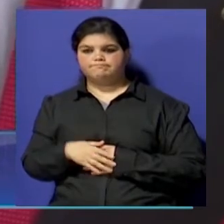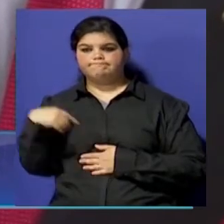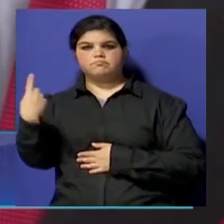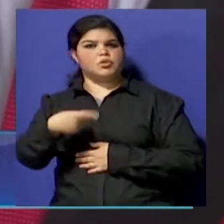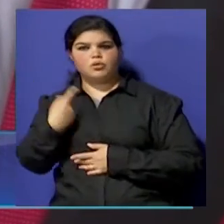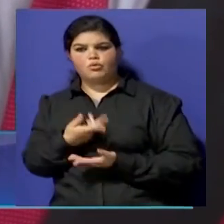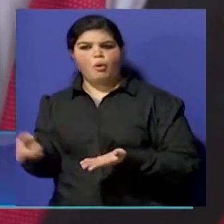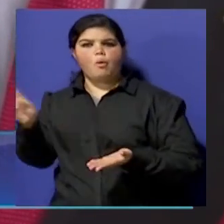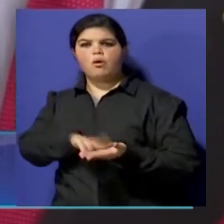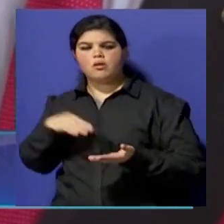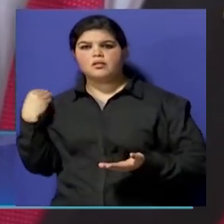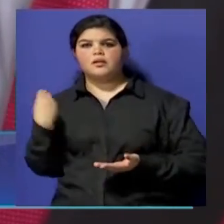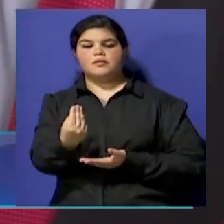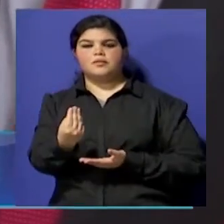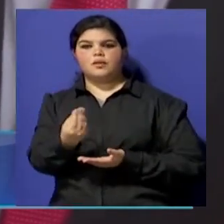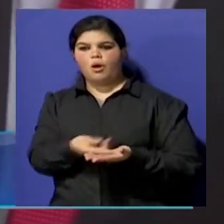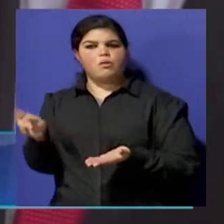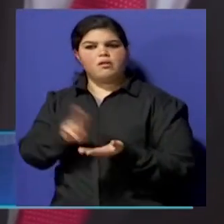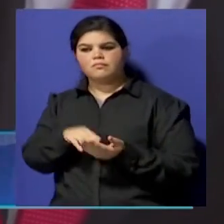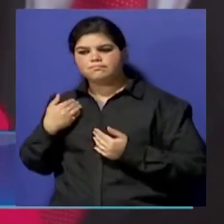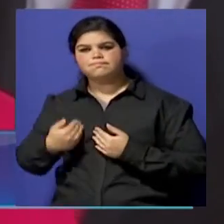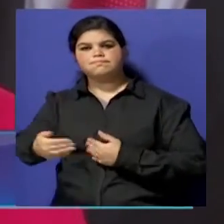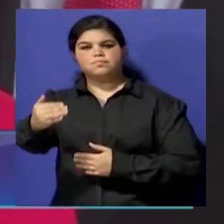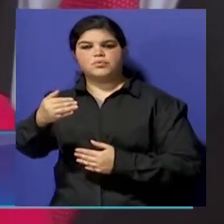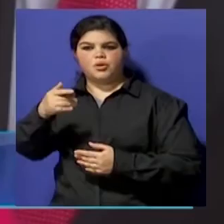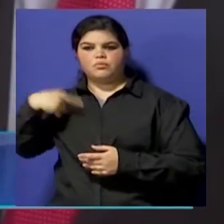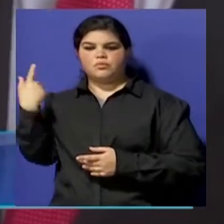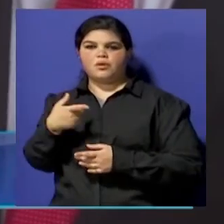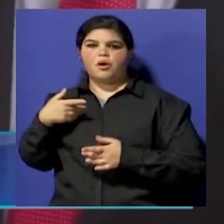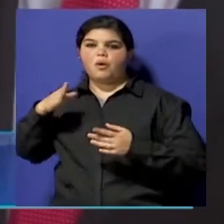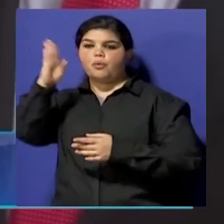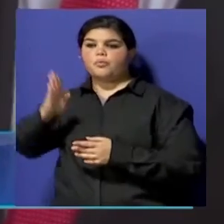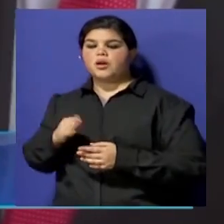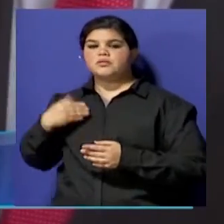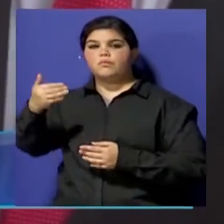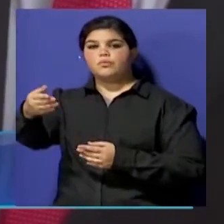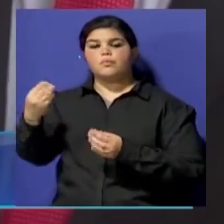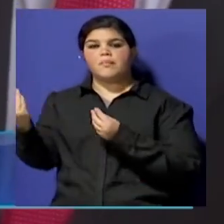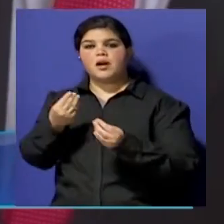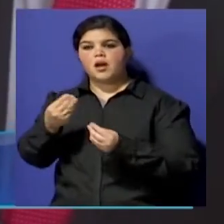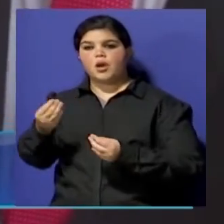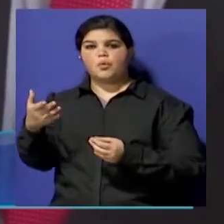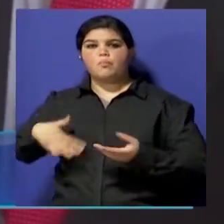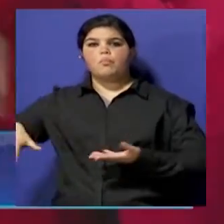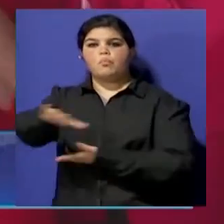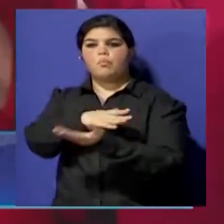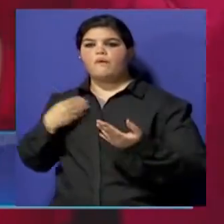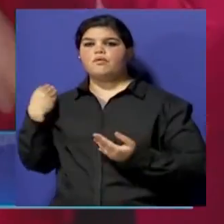Nosotros volveremos para continuar nuestra jornada rumbo a un Brasil en el que el pueblo es soberano.